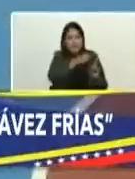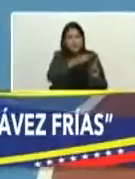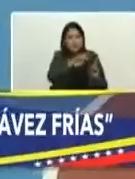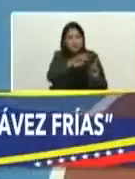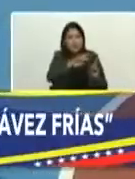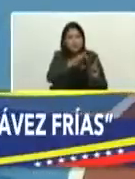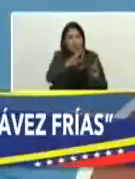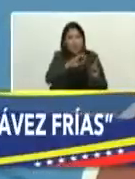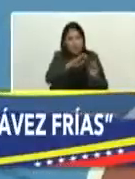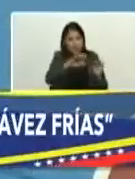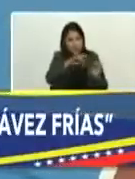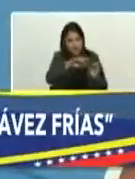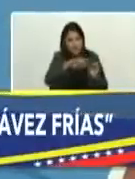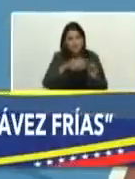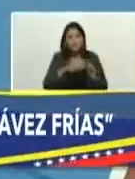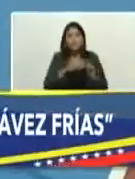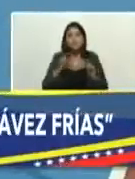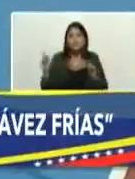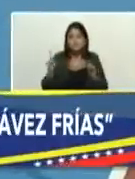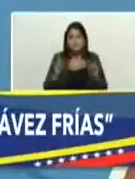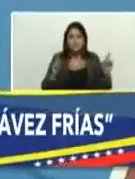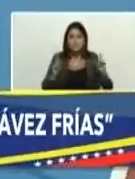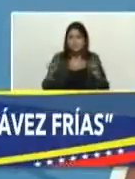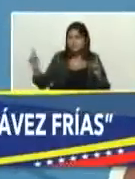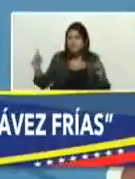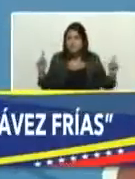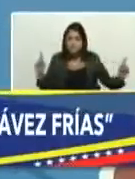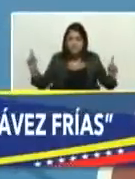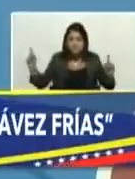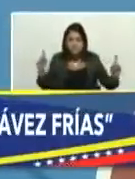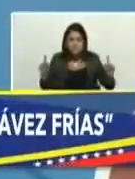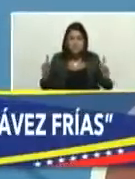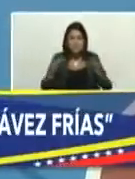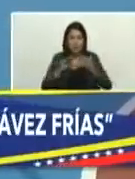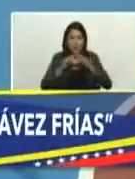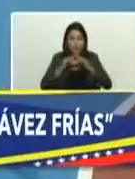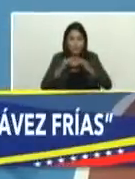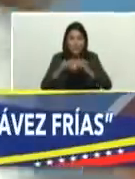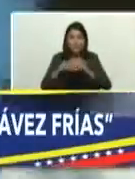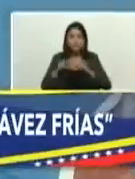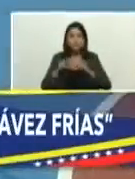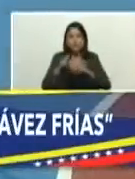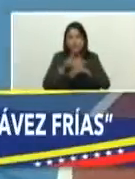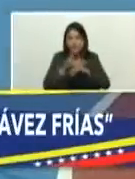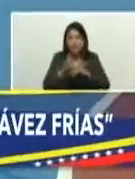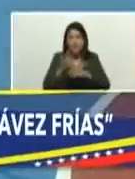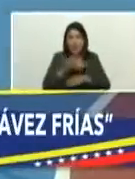con Asbricomil, con la comunidad organizada, con el gobierno, con el apoyo de la